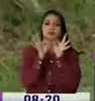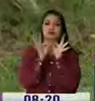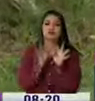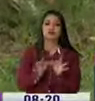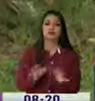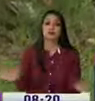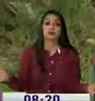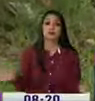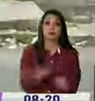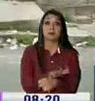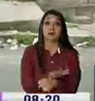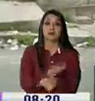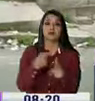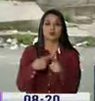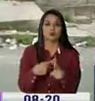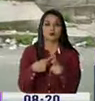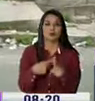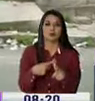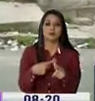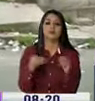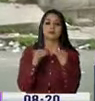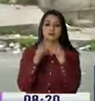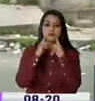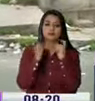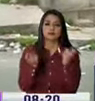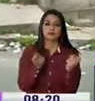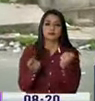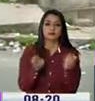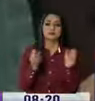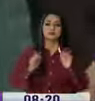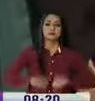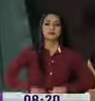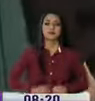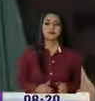intervención en el espacio y más control. Informó Priscila Castro.